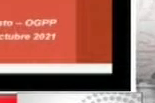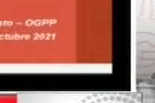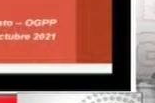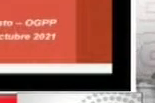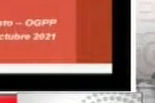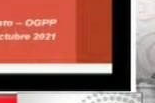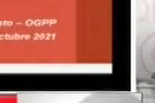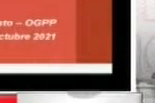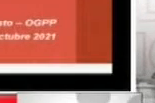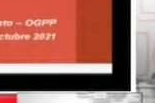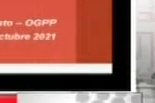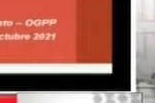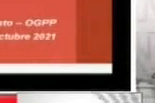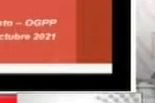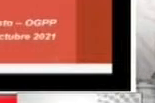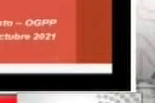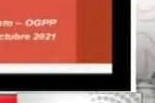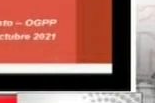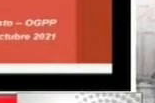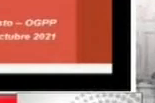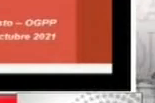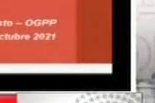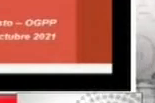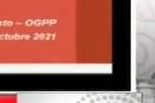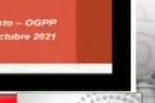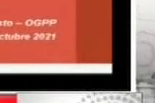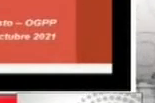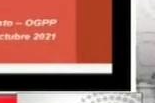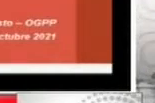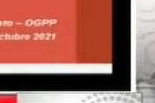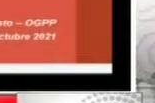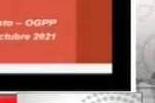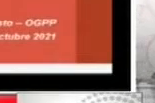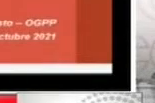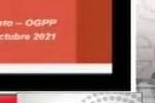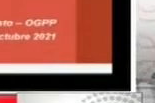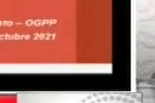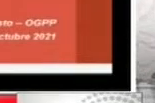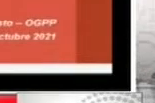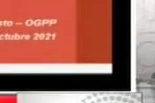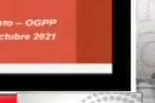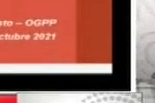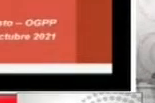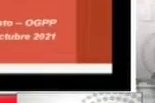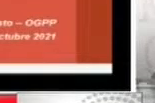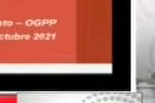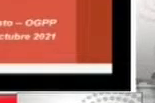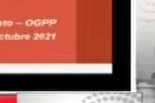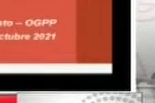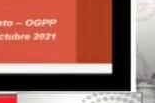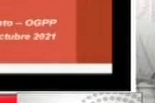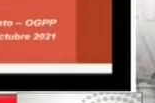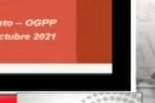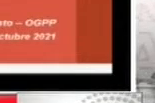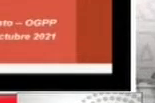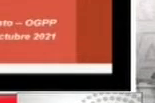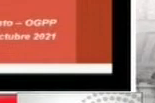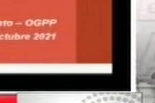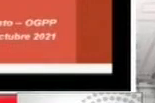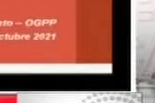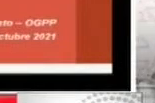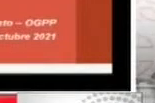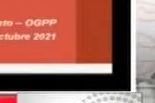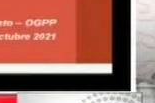la Constitución, artículos 77 y 80, para proceder a sustentar de un lado los resultados